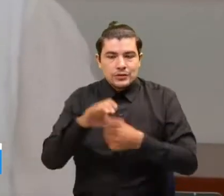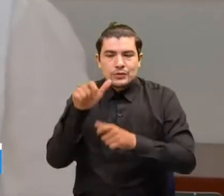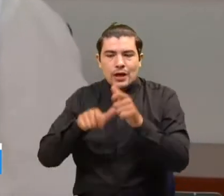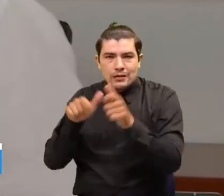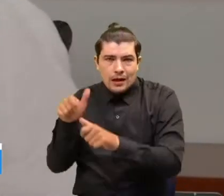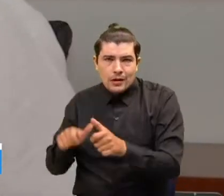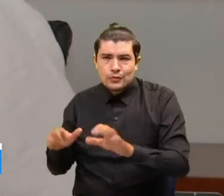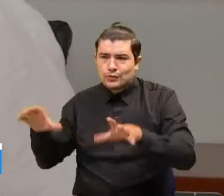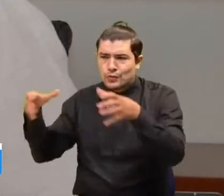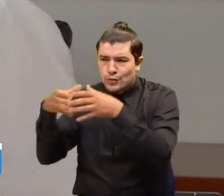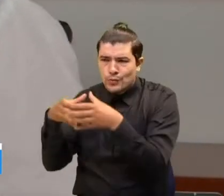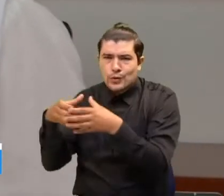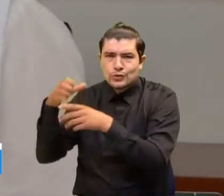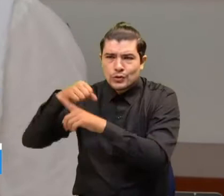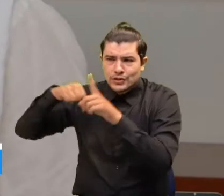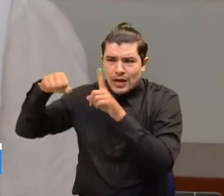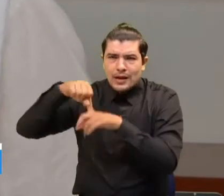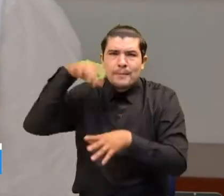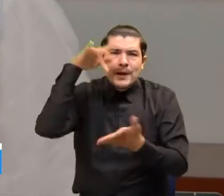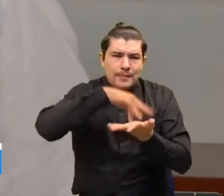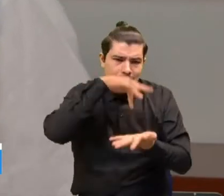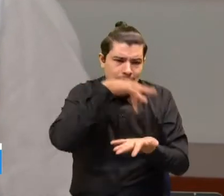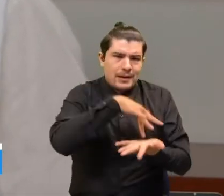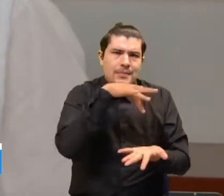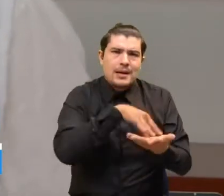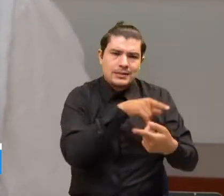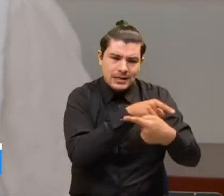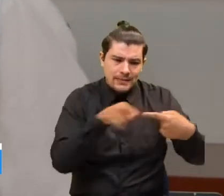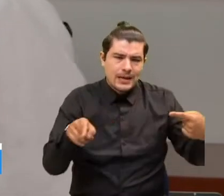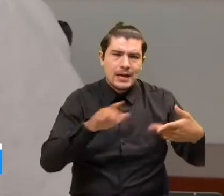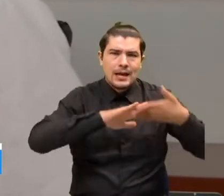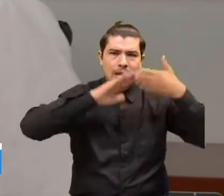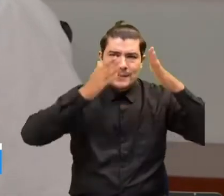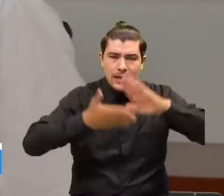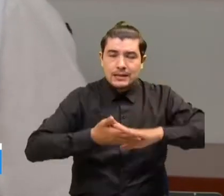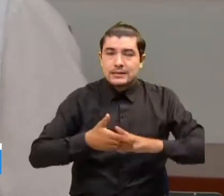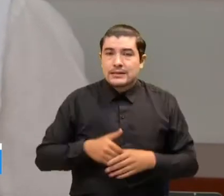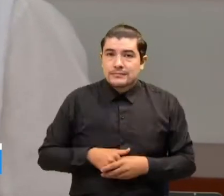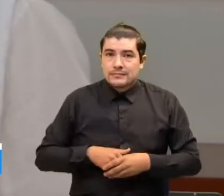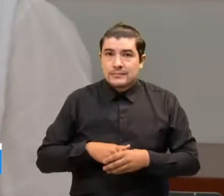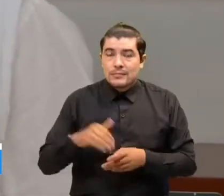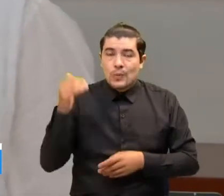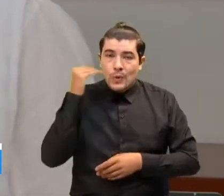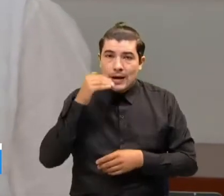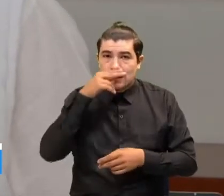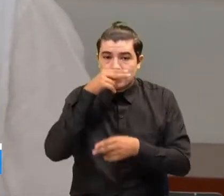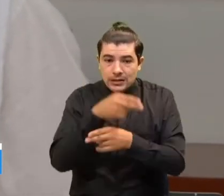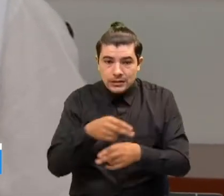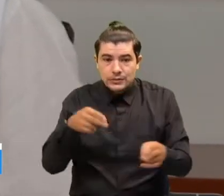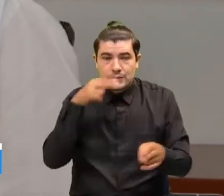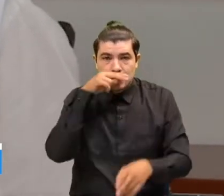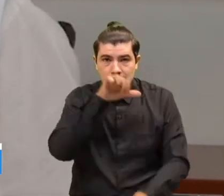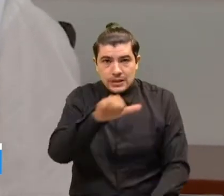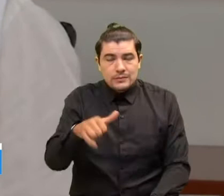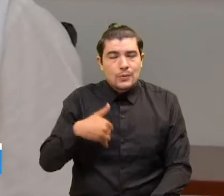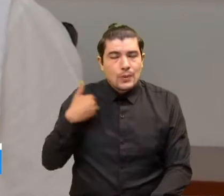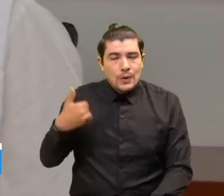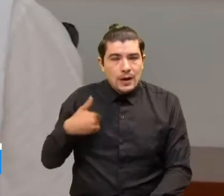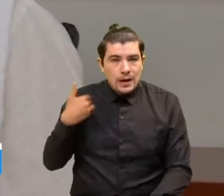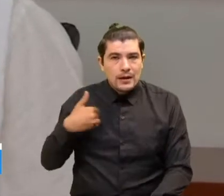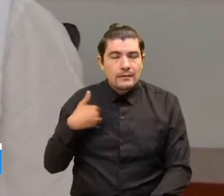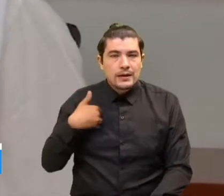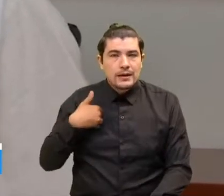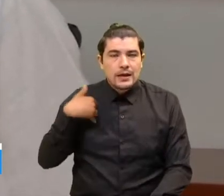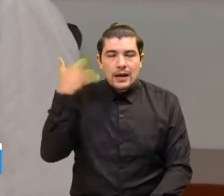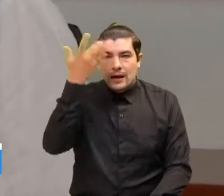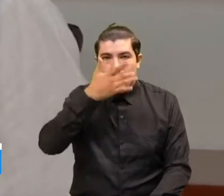sociedad. Estamos invitando a la participación de mujeres, de adolescentes, de niños, de afros, de